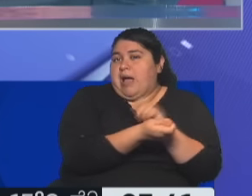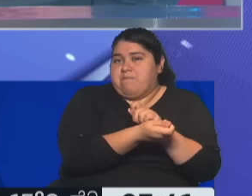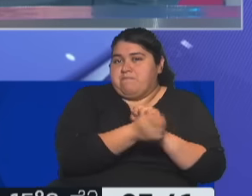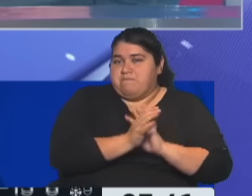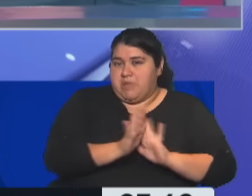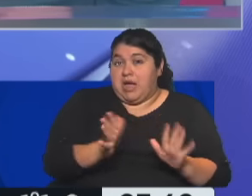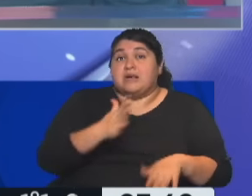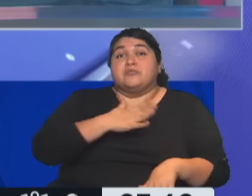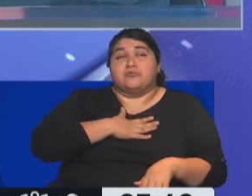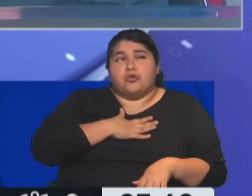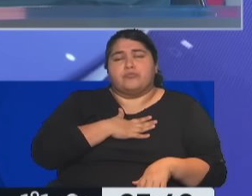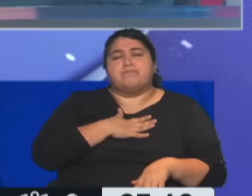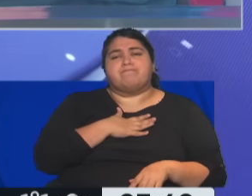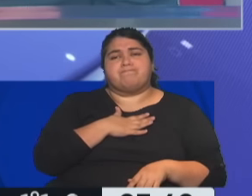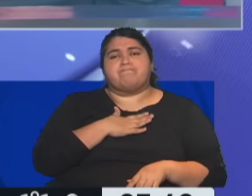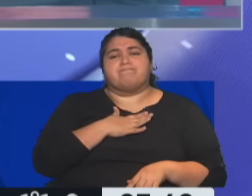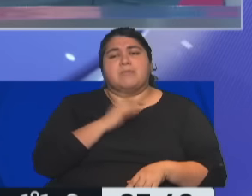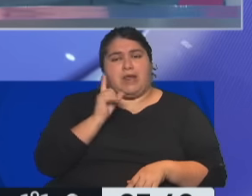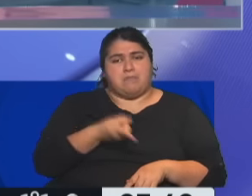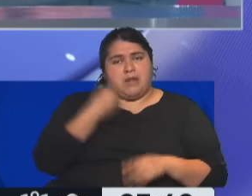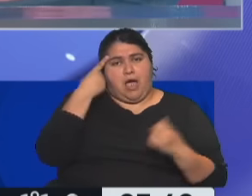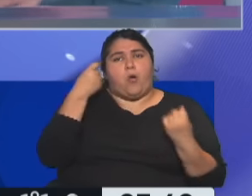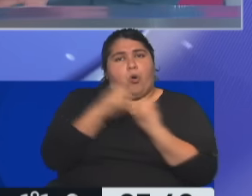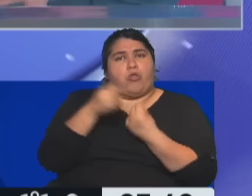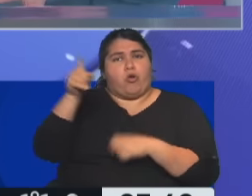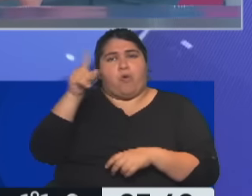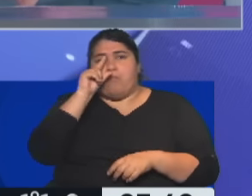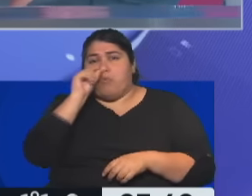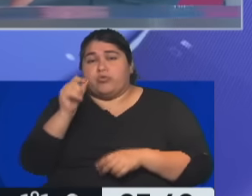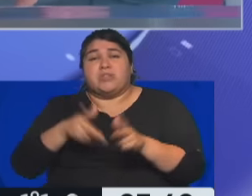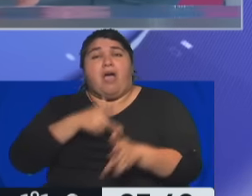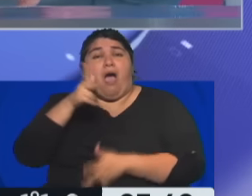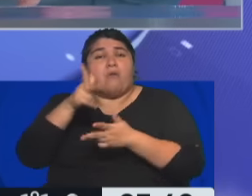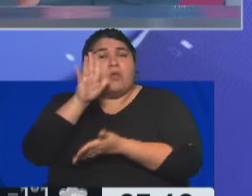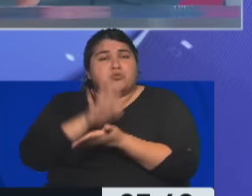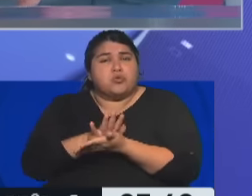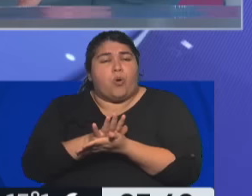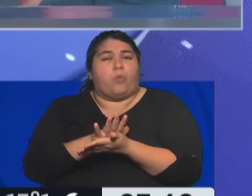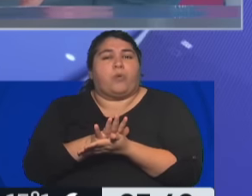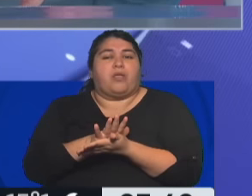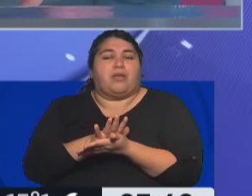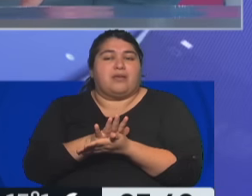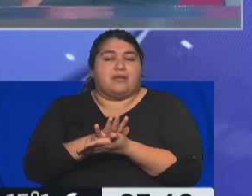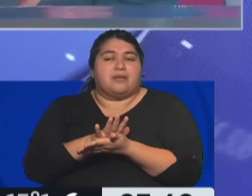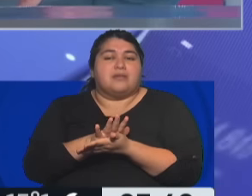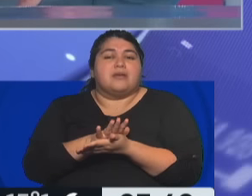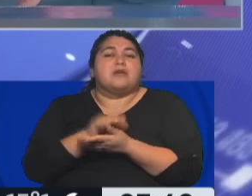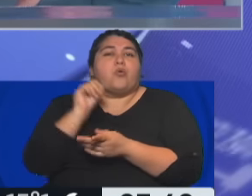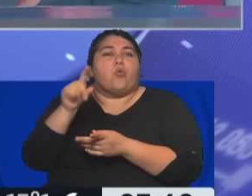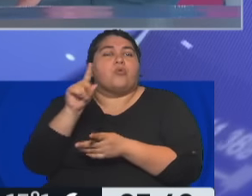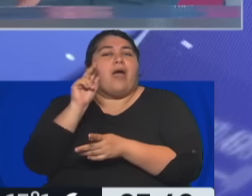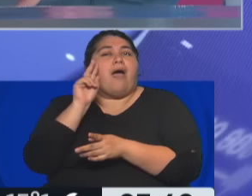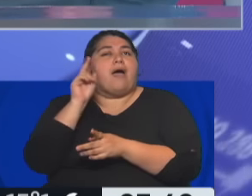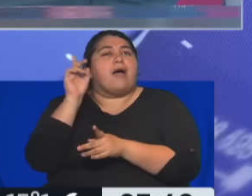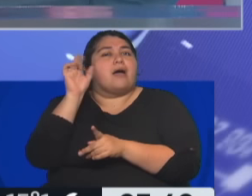Paradójicamente yo también concuerdo con Putin cuando él habla de que tiene una visión positiva de